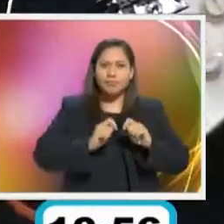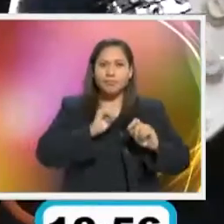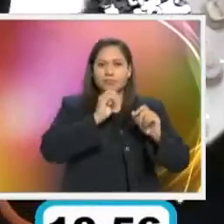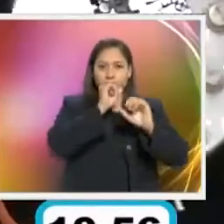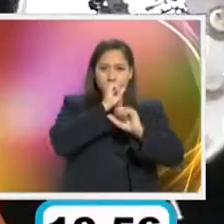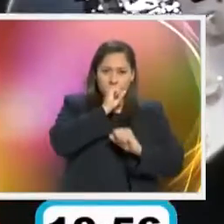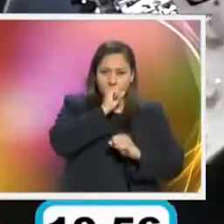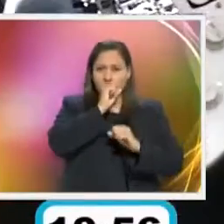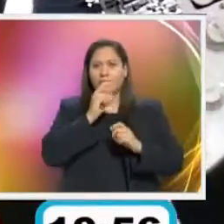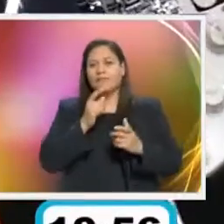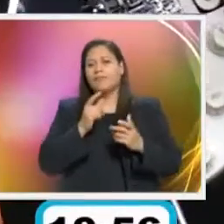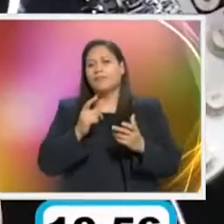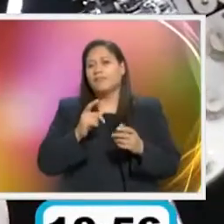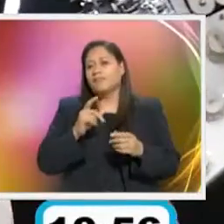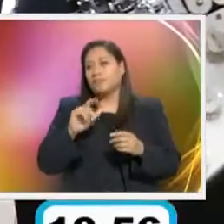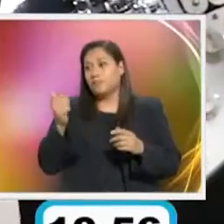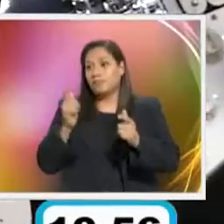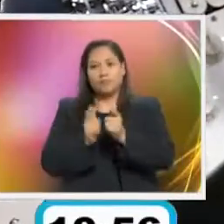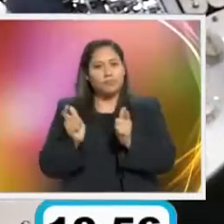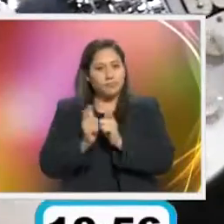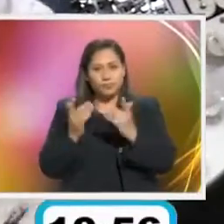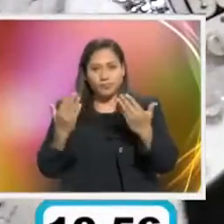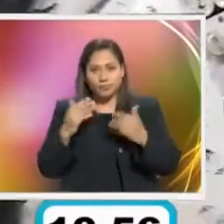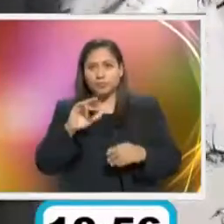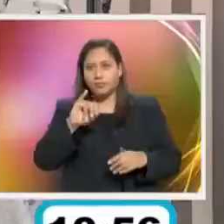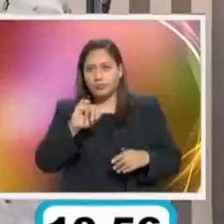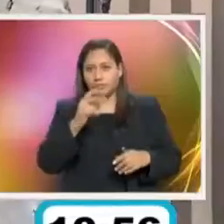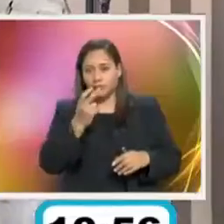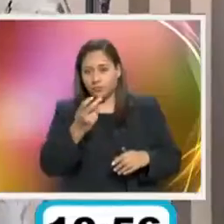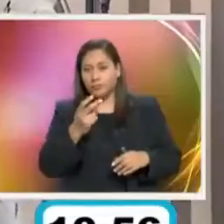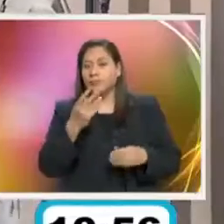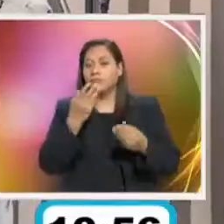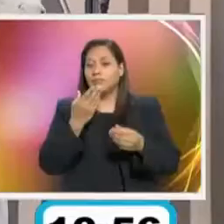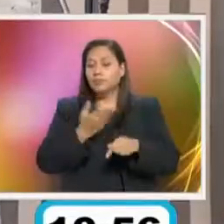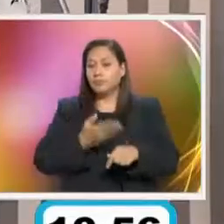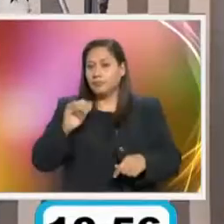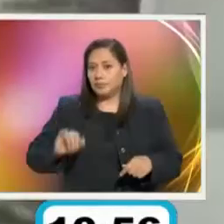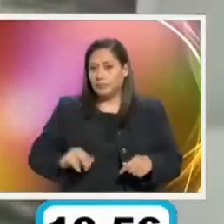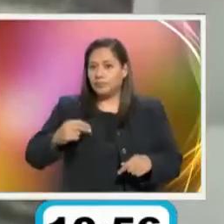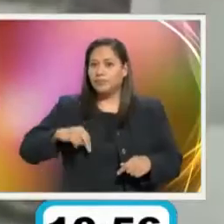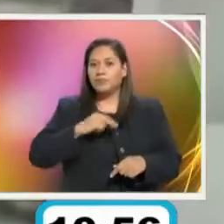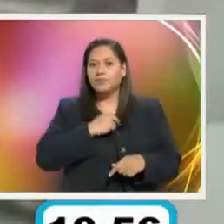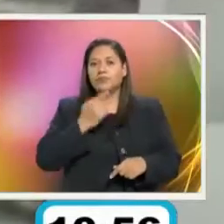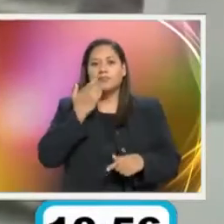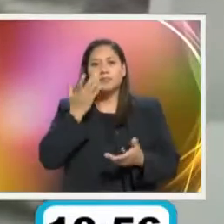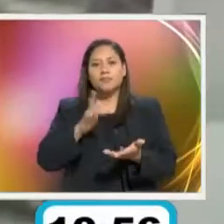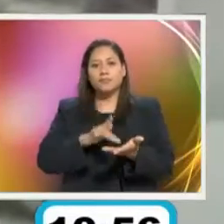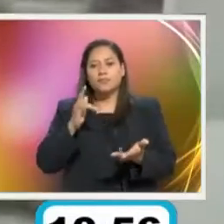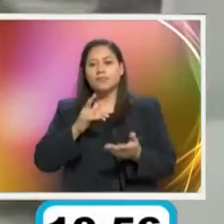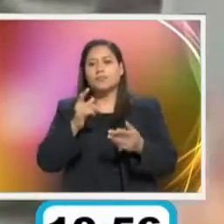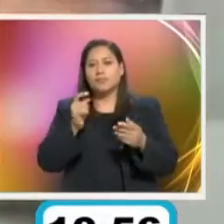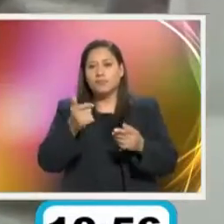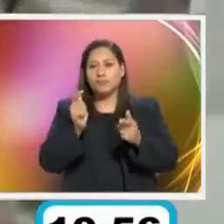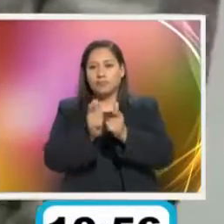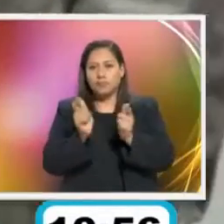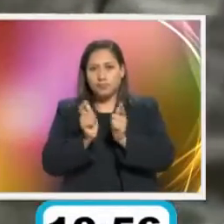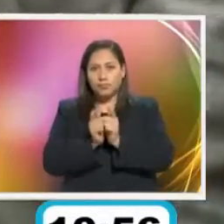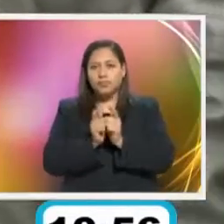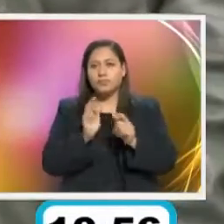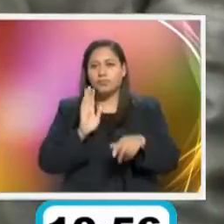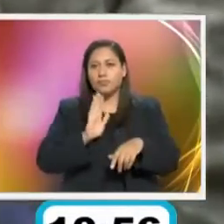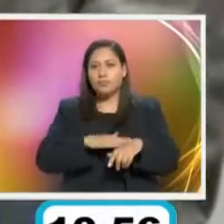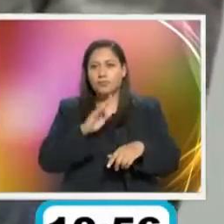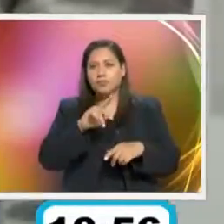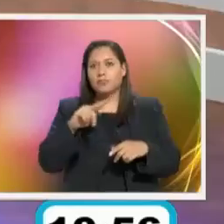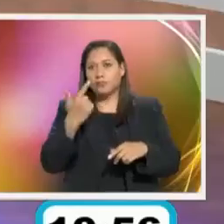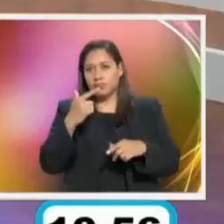normalmente no tienen en otras agrupaciones. Sí, así es. Pues bueno, lo interesante es que quisimos rescatar un poco de la orquesta. Muy bien. Traemos incluso más, somos